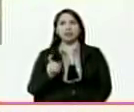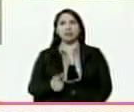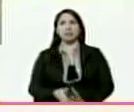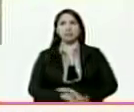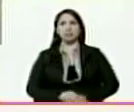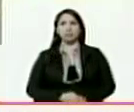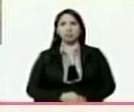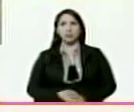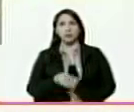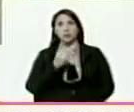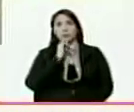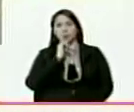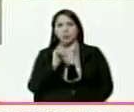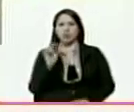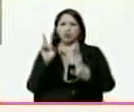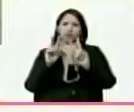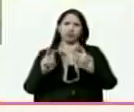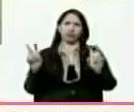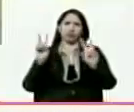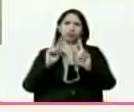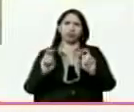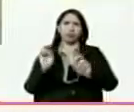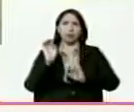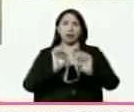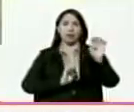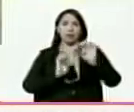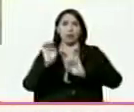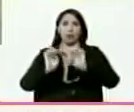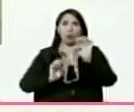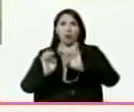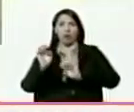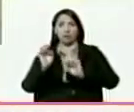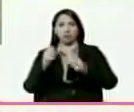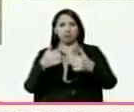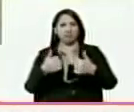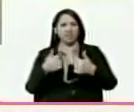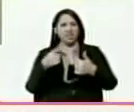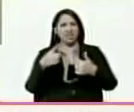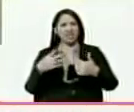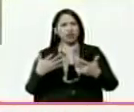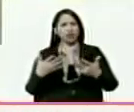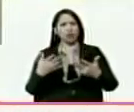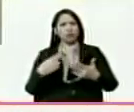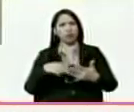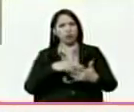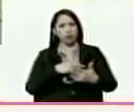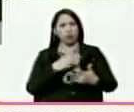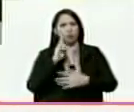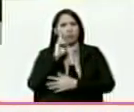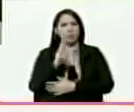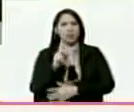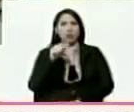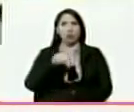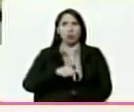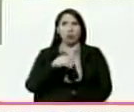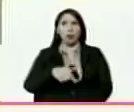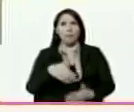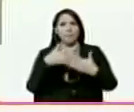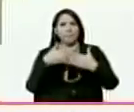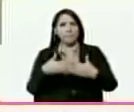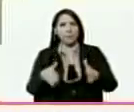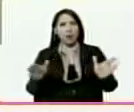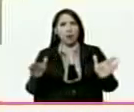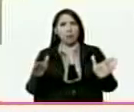esta información para estudiarla evalúen bien esta remisión que hemos introducido hoy, se les va a abrir la comprensión